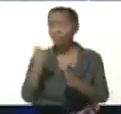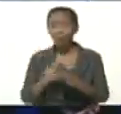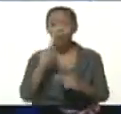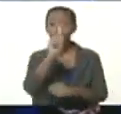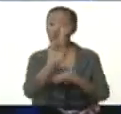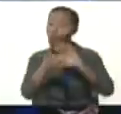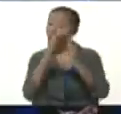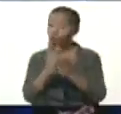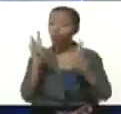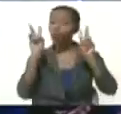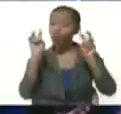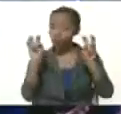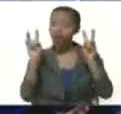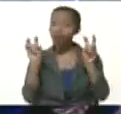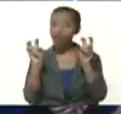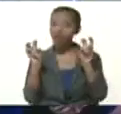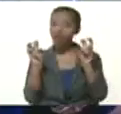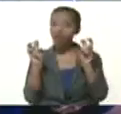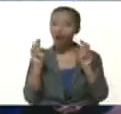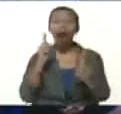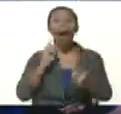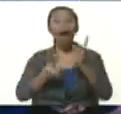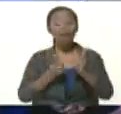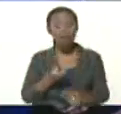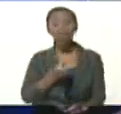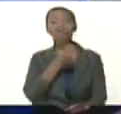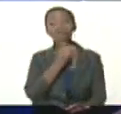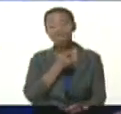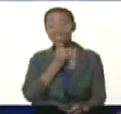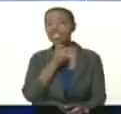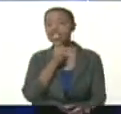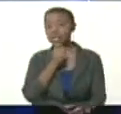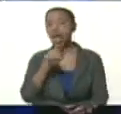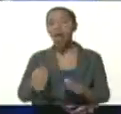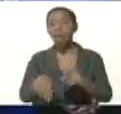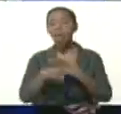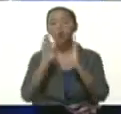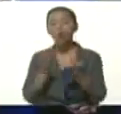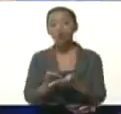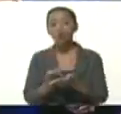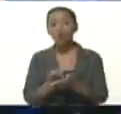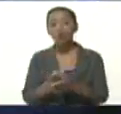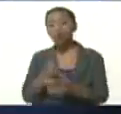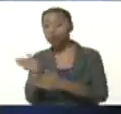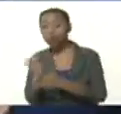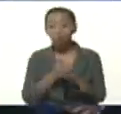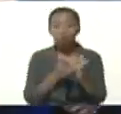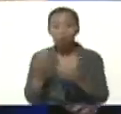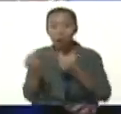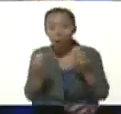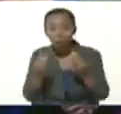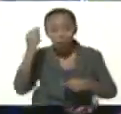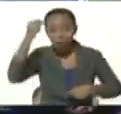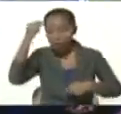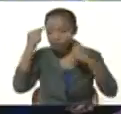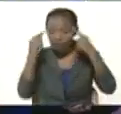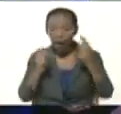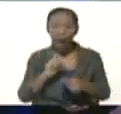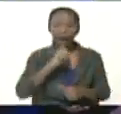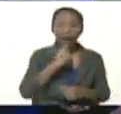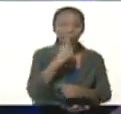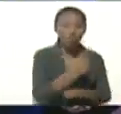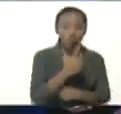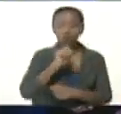nuevo, es un mundo a veces un poquito complicado, meterte por aquí, meterte por allá, paso uno, paso dos, la clave uno, la clave